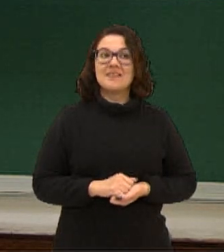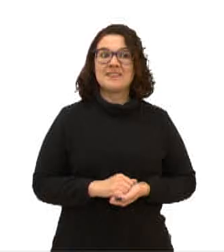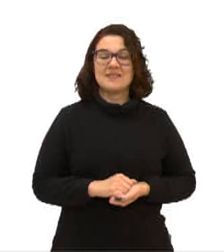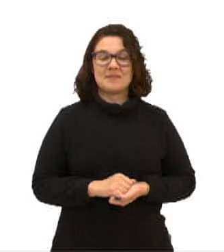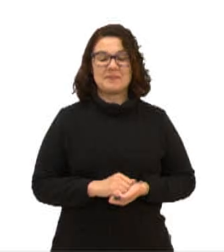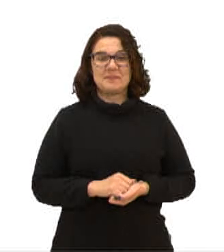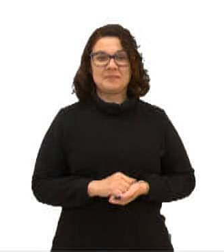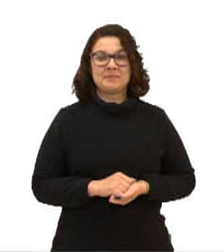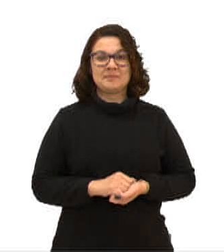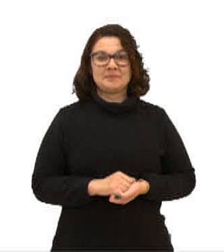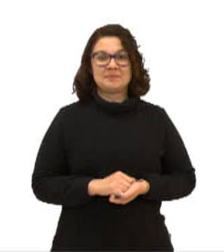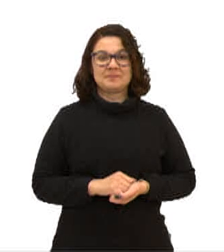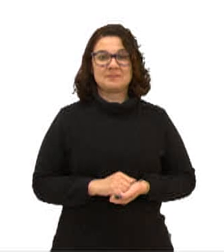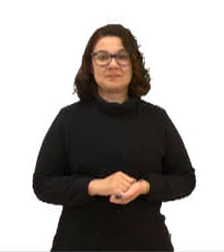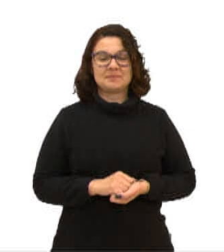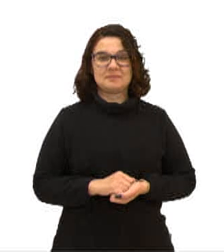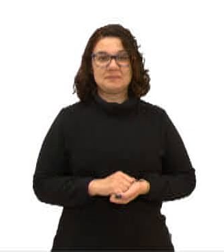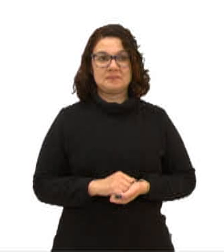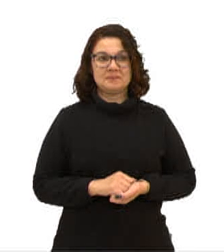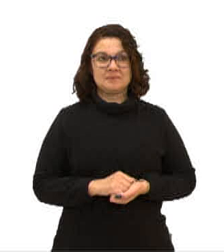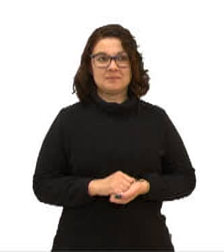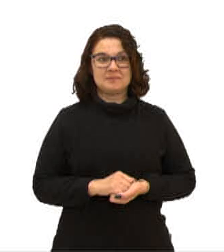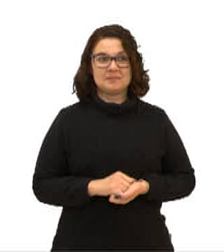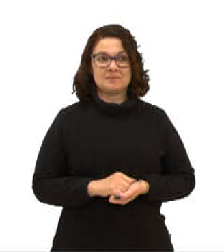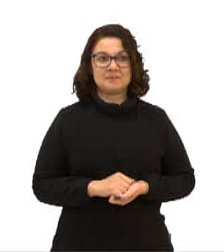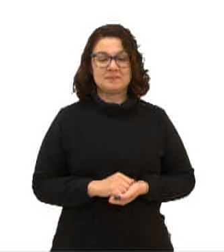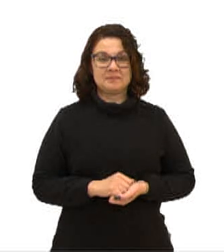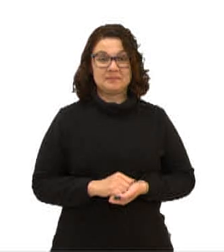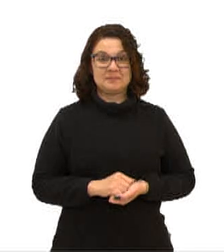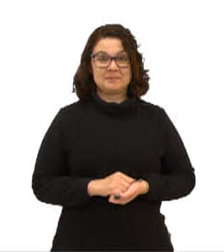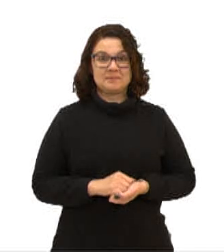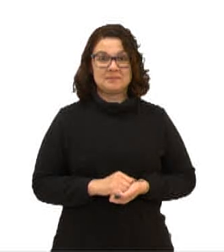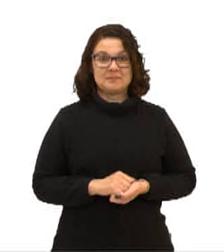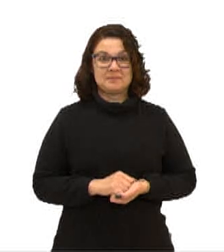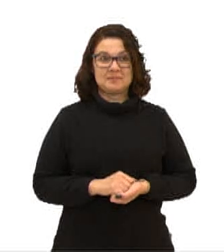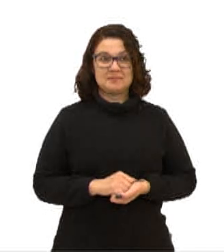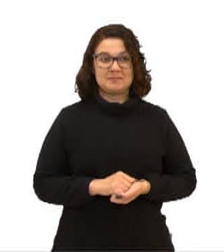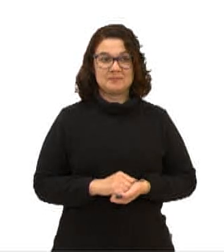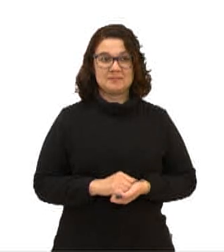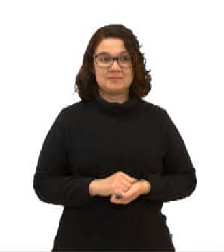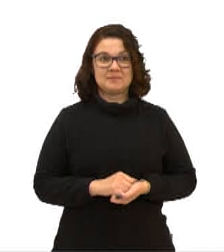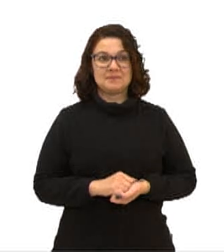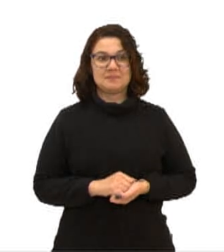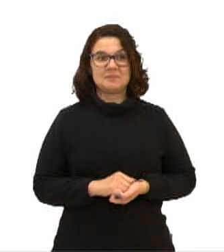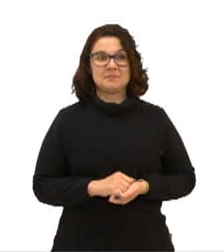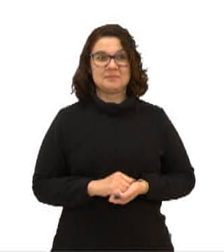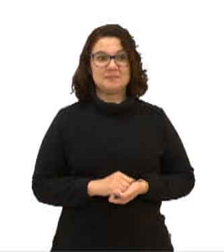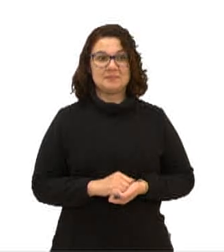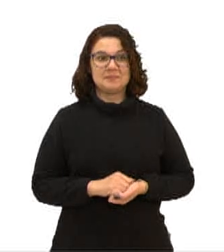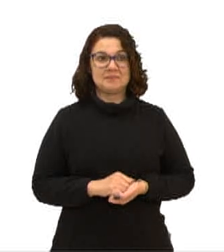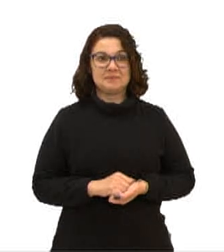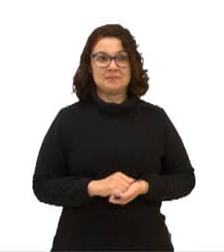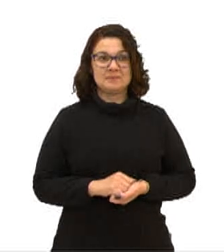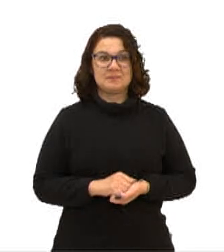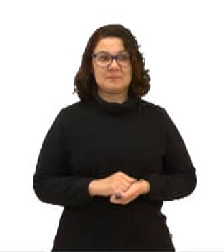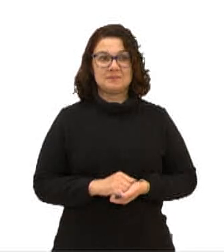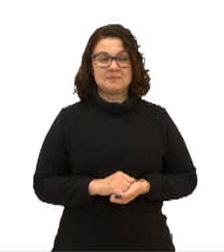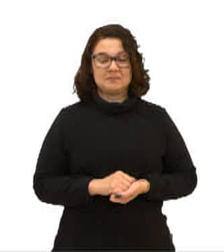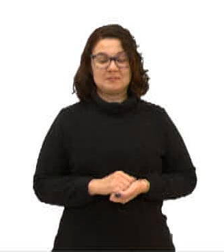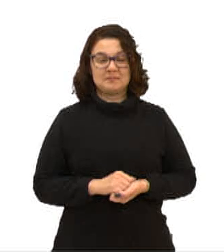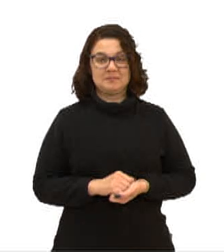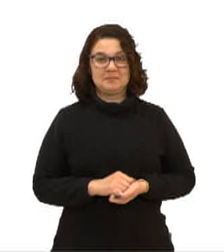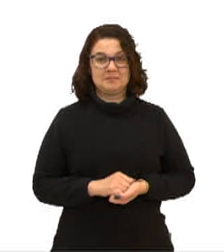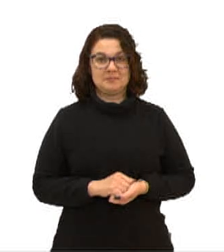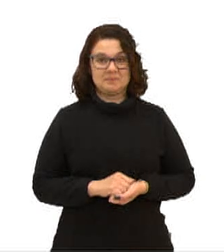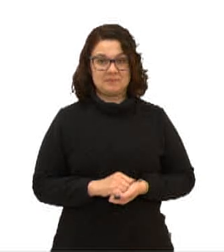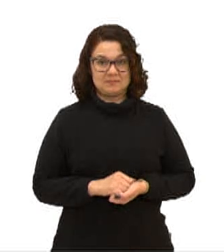La respuesta correcta, entonces, de la 1 es la B. Si es posible, tenemos que ir